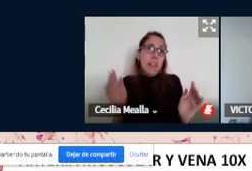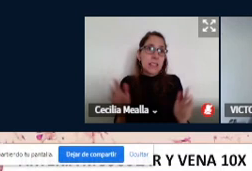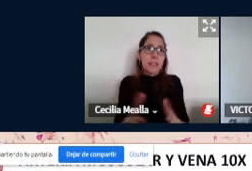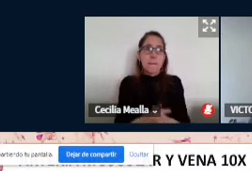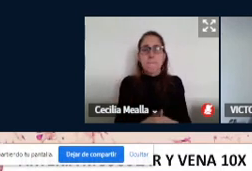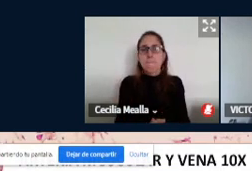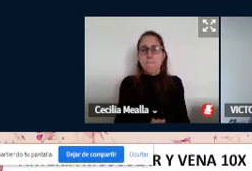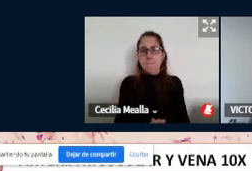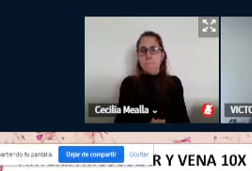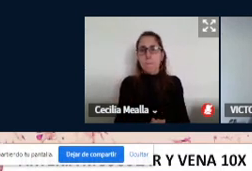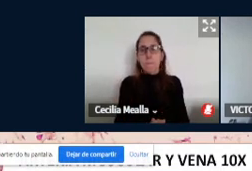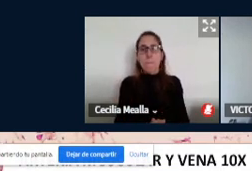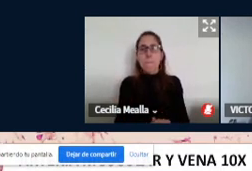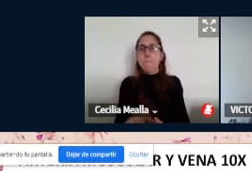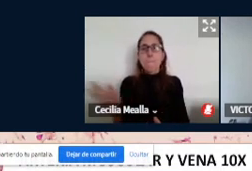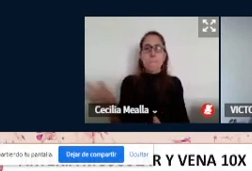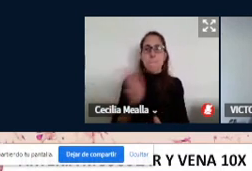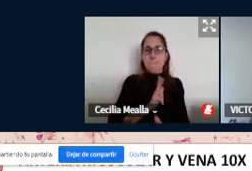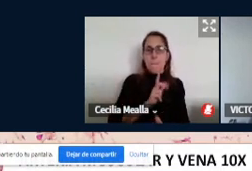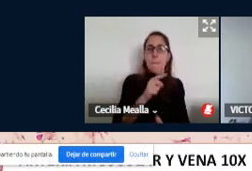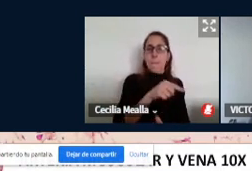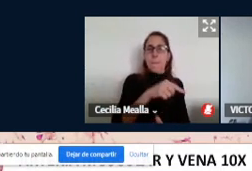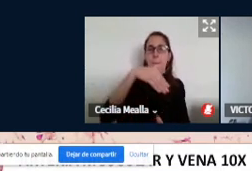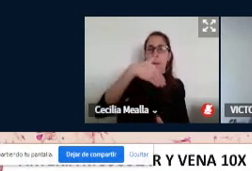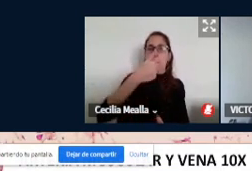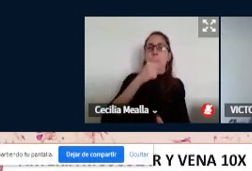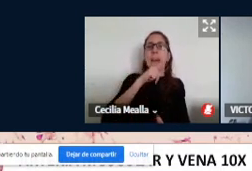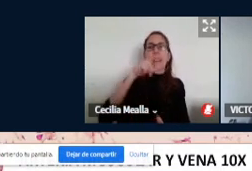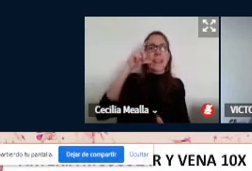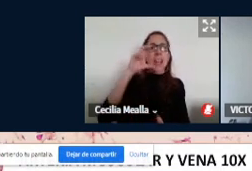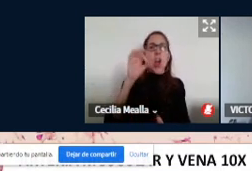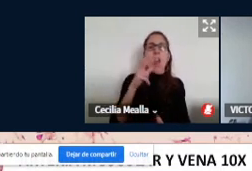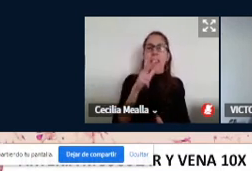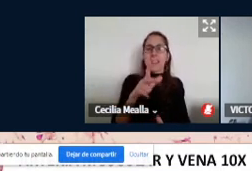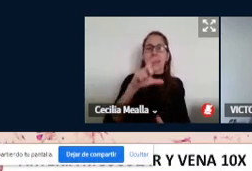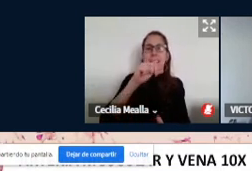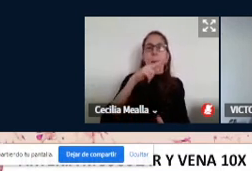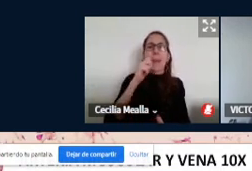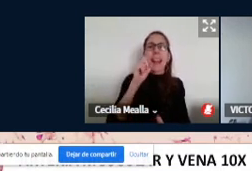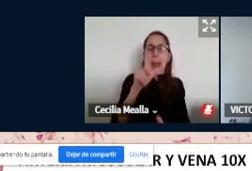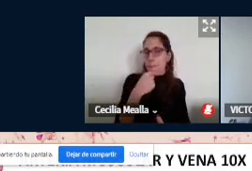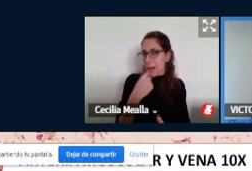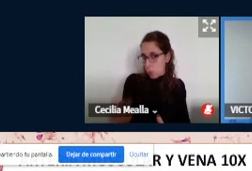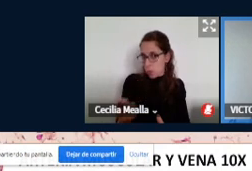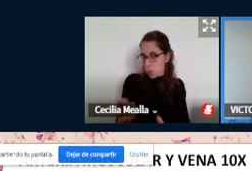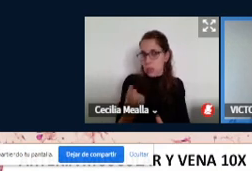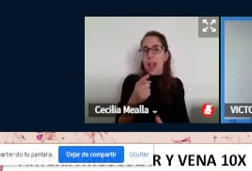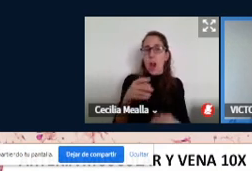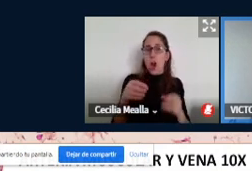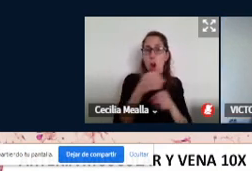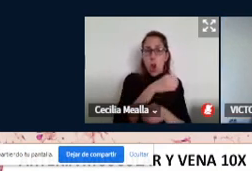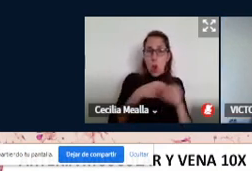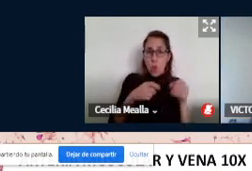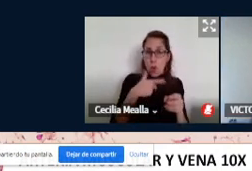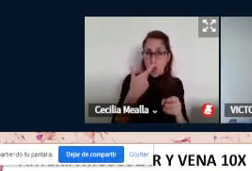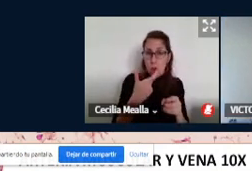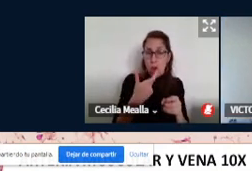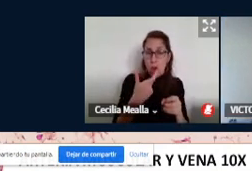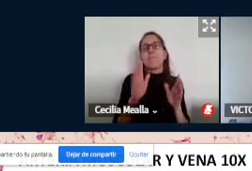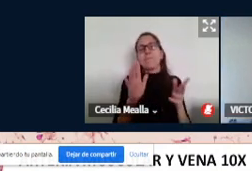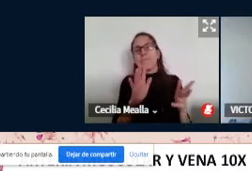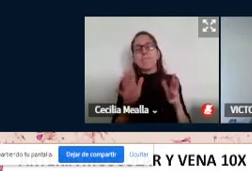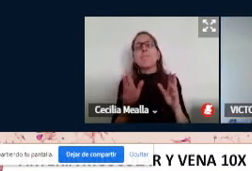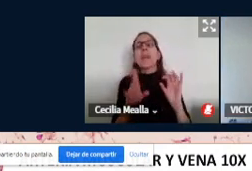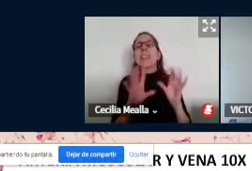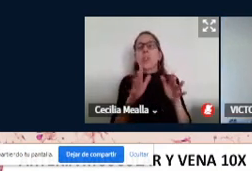dice, perdón, acá dice Mateo que los capilares transportan de un glóbulo rojo, se lo pregunta. En realidad sí, tienen más o menos el diámetro